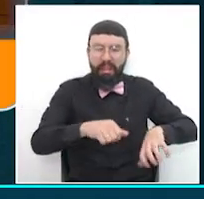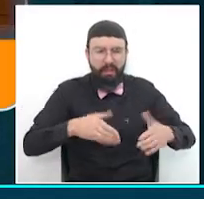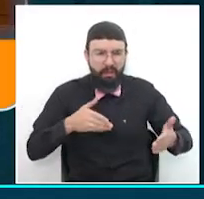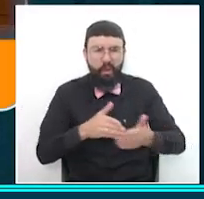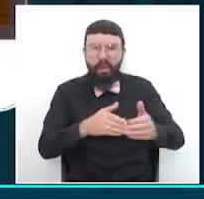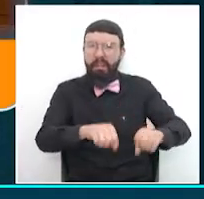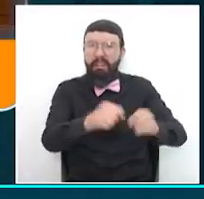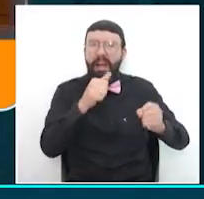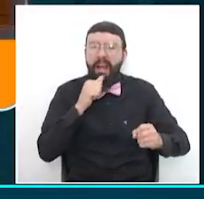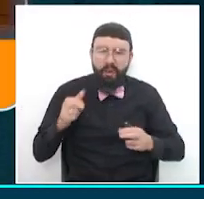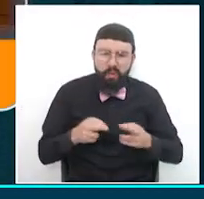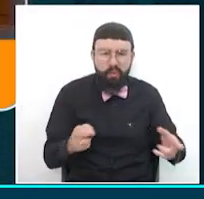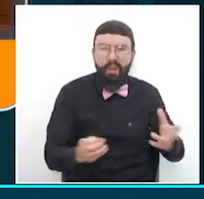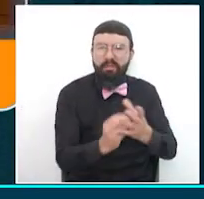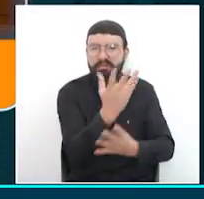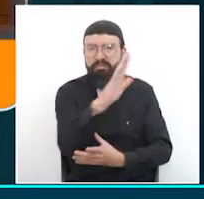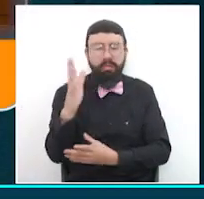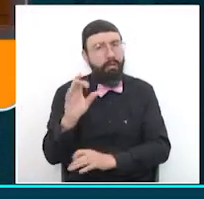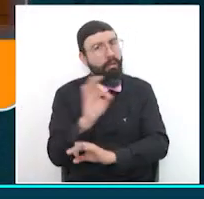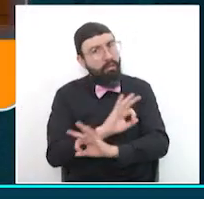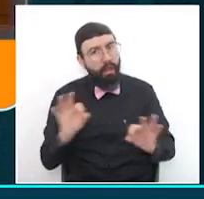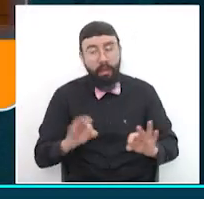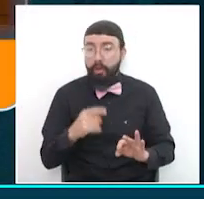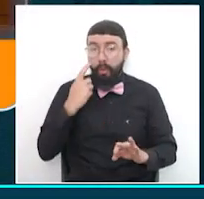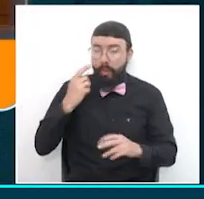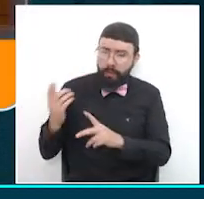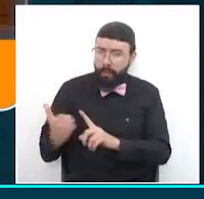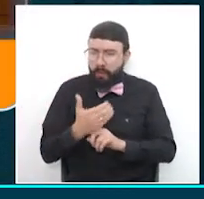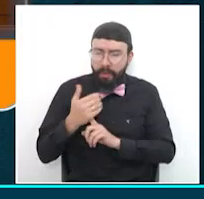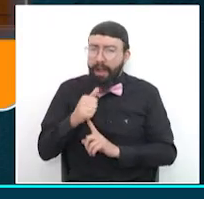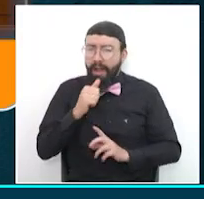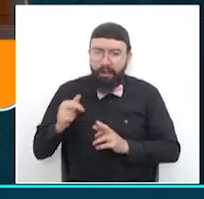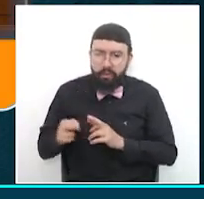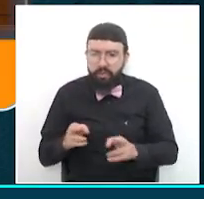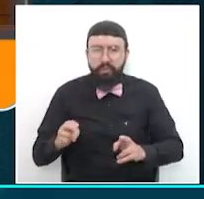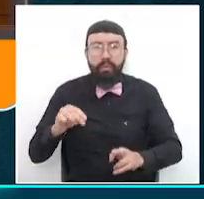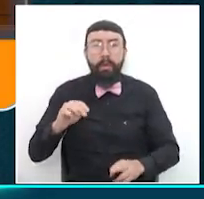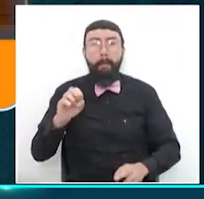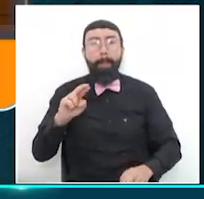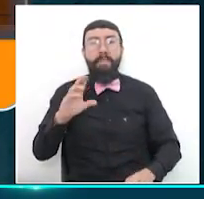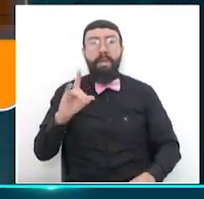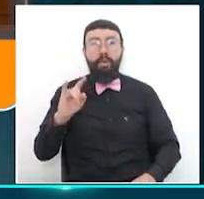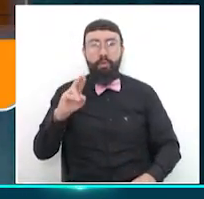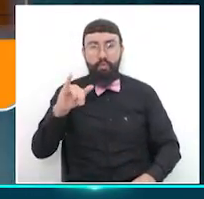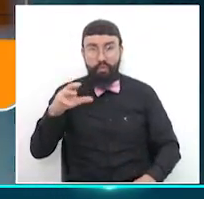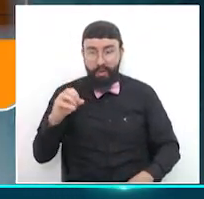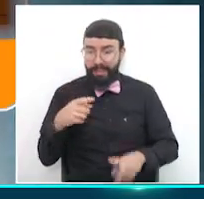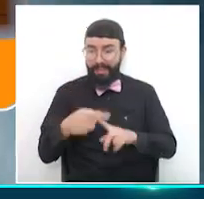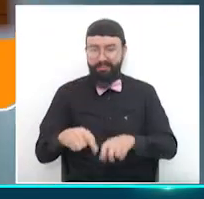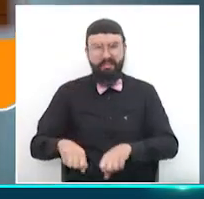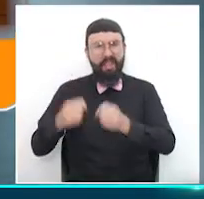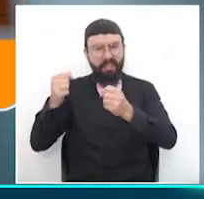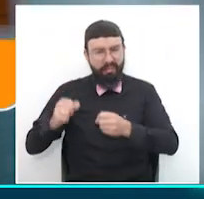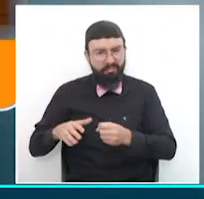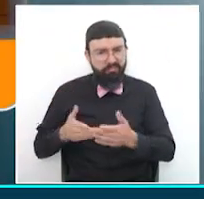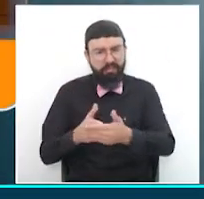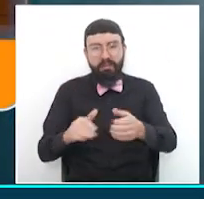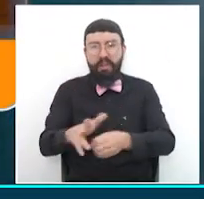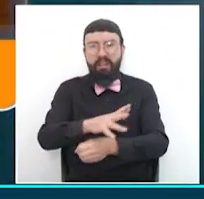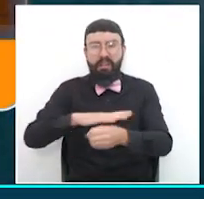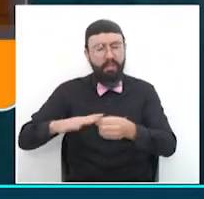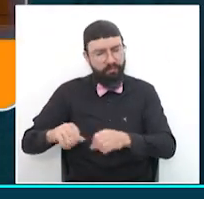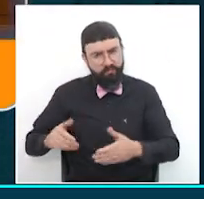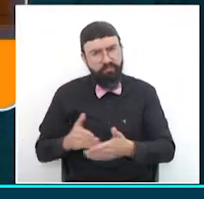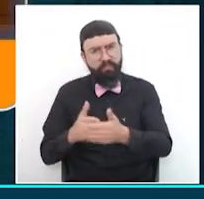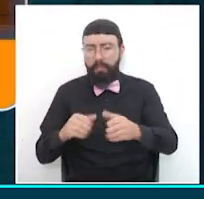a sanear nuestros ríos de mercurio y de materias que destruyan el medio ambiente. Y para eso vamos a necesitar